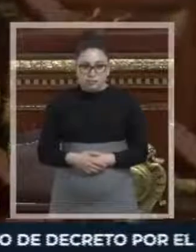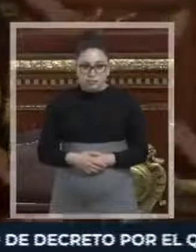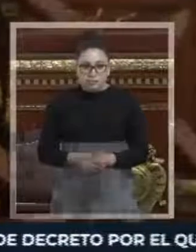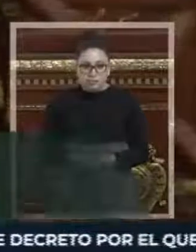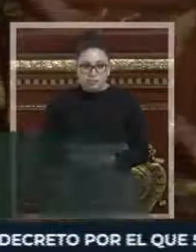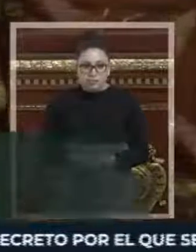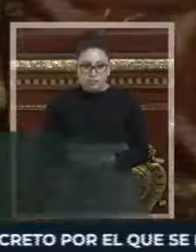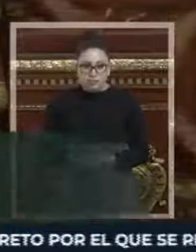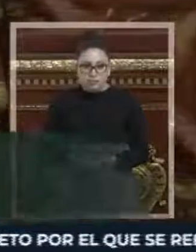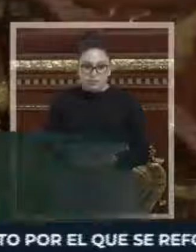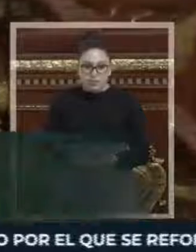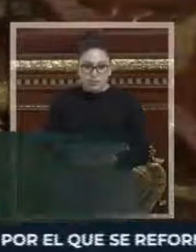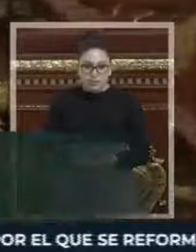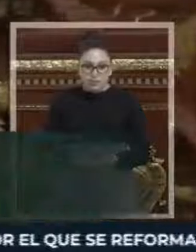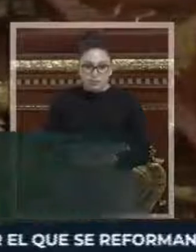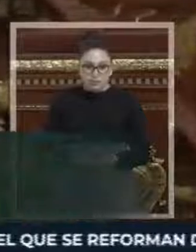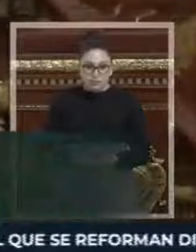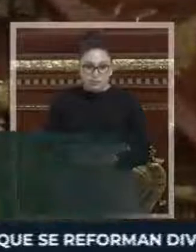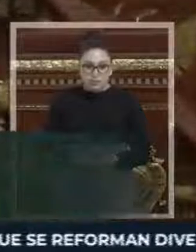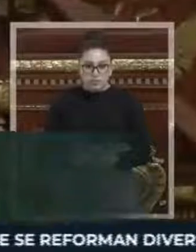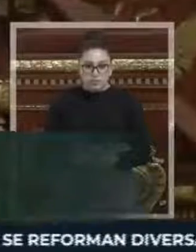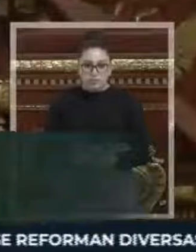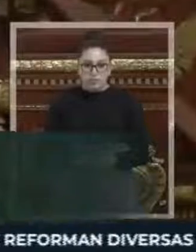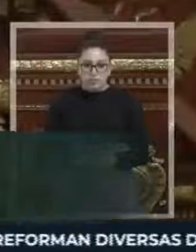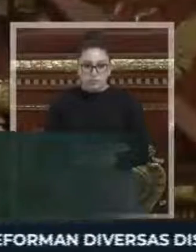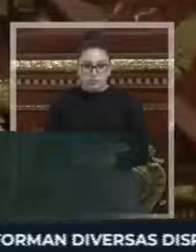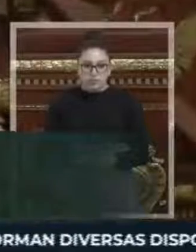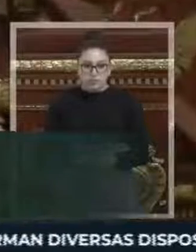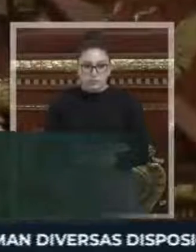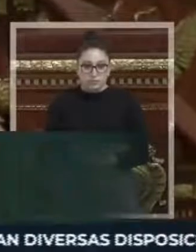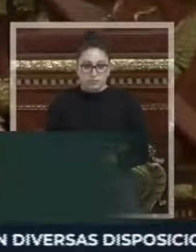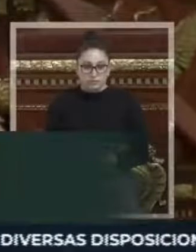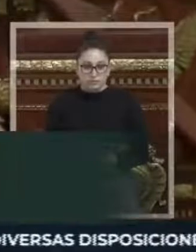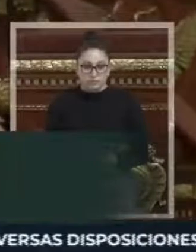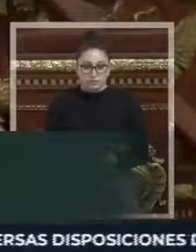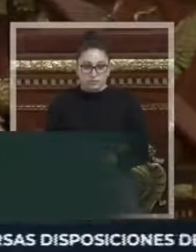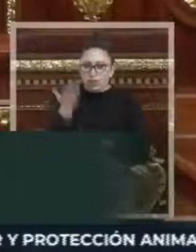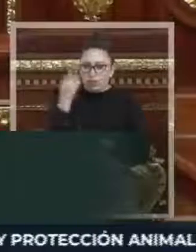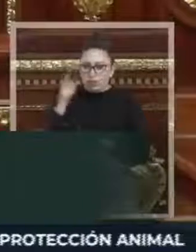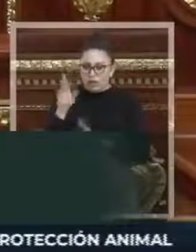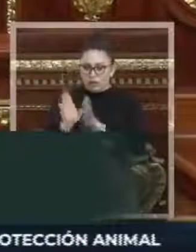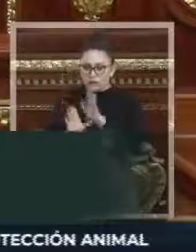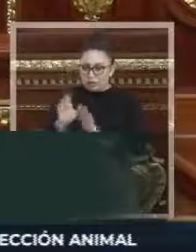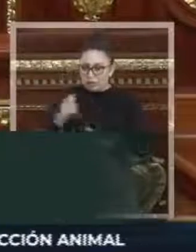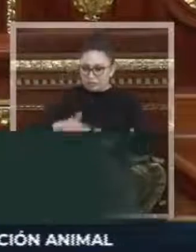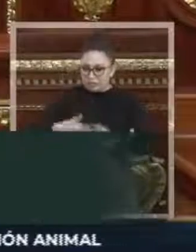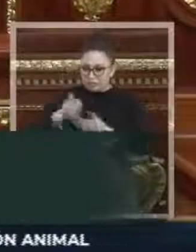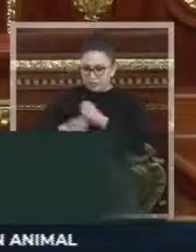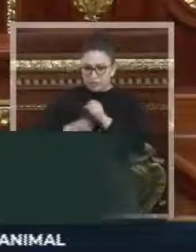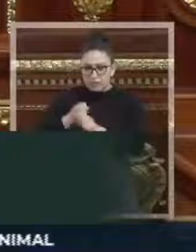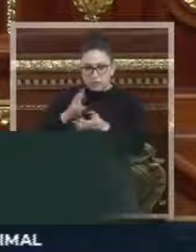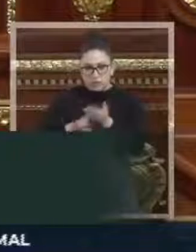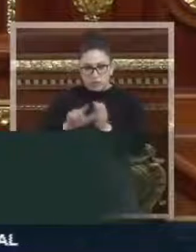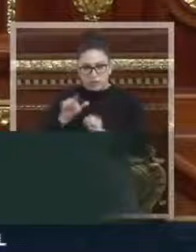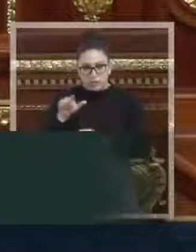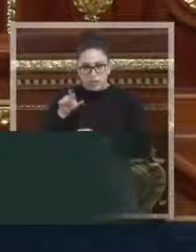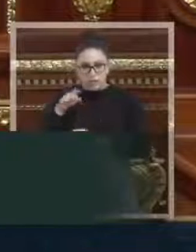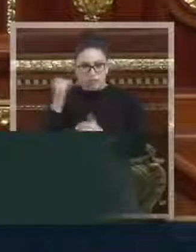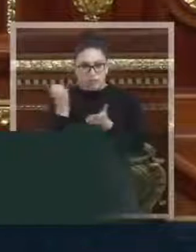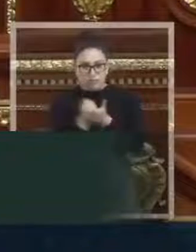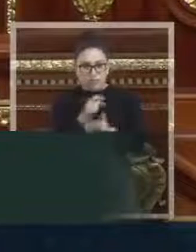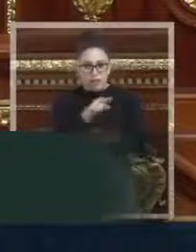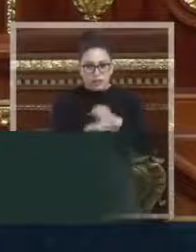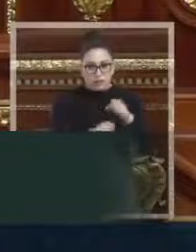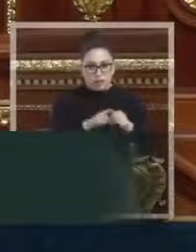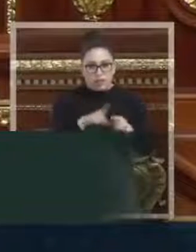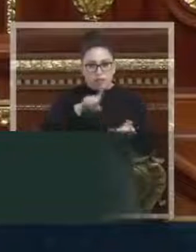El diputado Jesús Esma Suárez presentó una iniciativa de reforma a la Ley de Educación de la Ciudad de México con el fin de establecer la obligación de que se